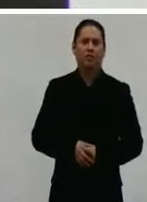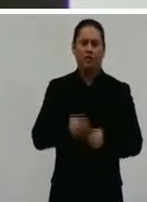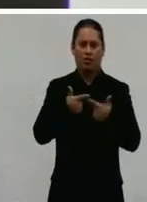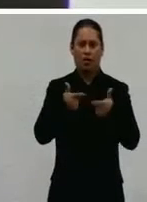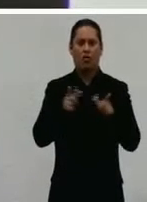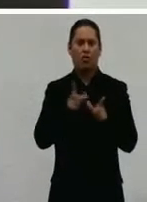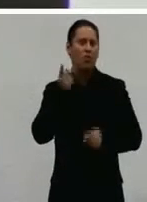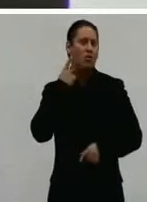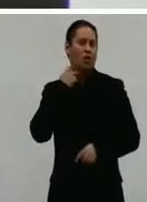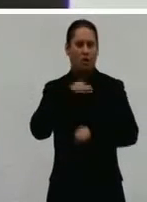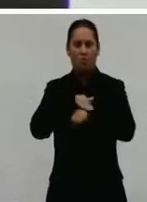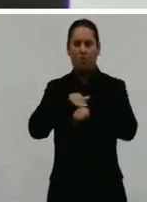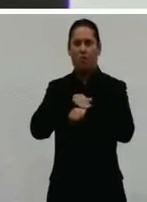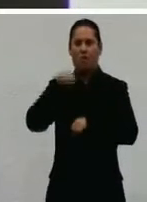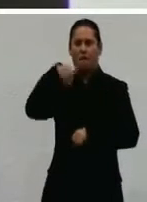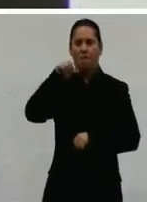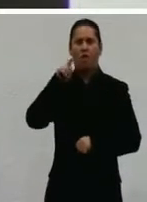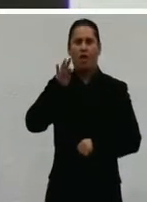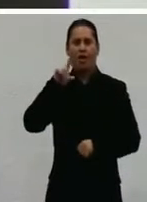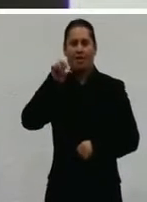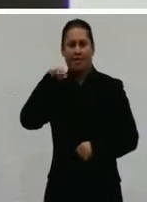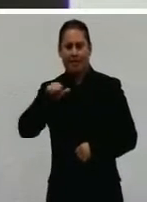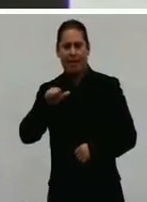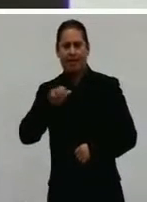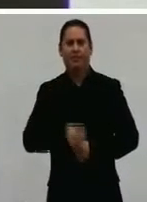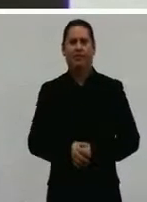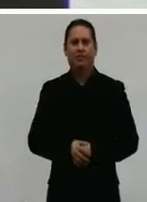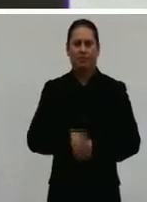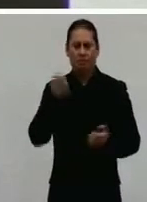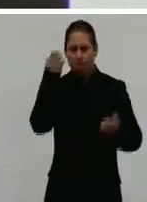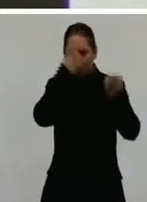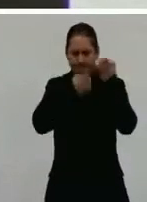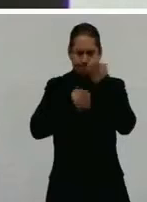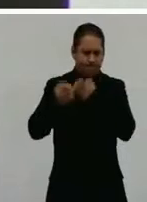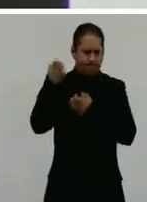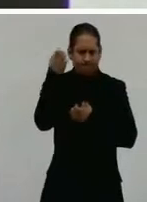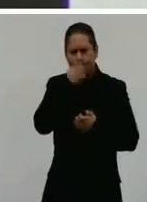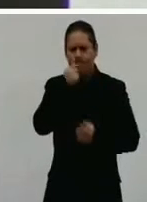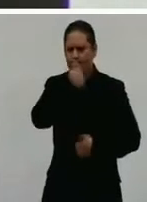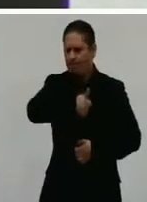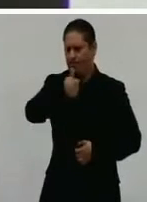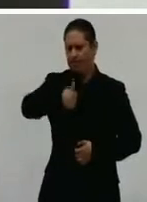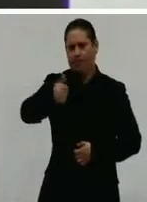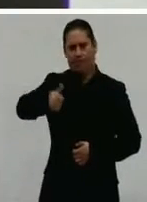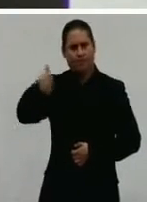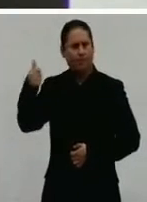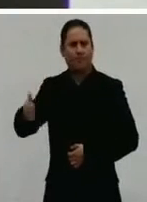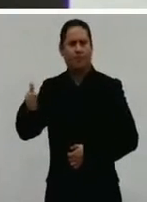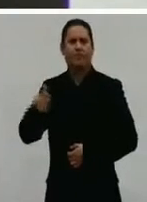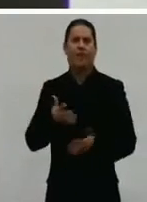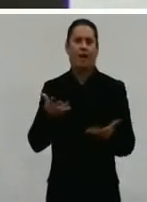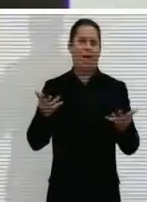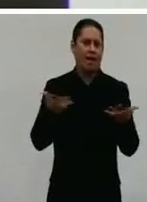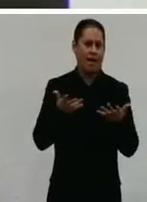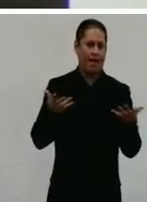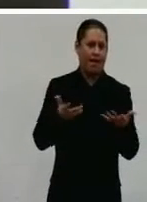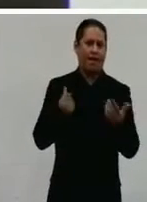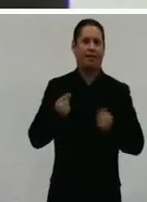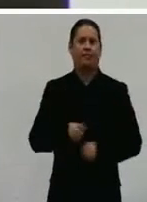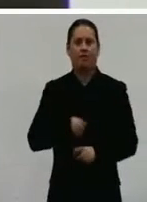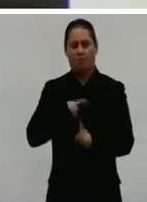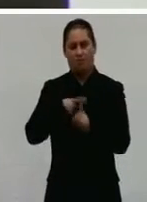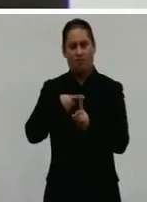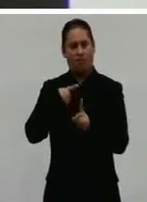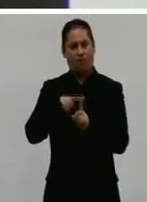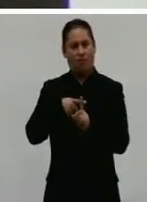de morena hacemos un autodiagnóstico de la labor que cada uno de nosotros ha realizado en favor